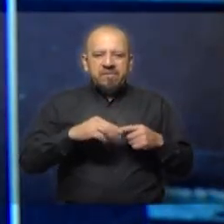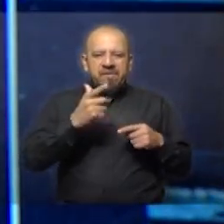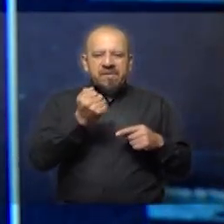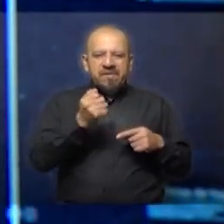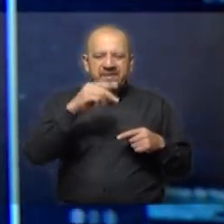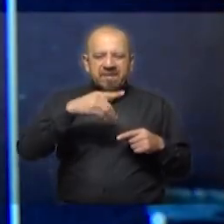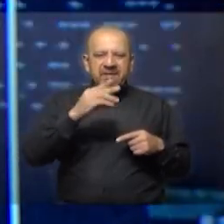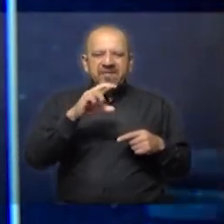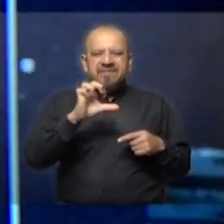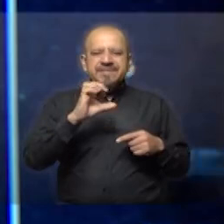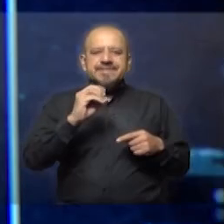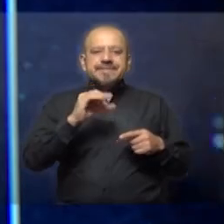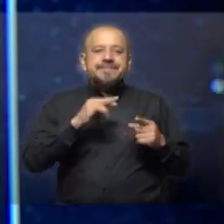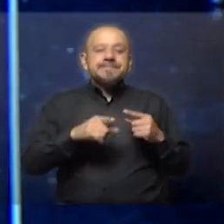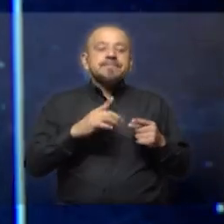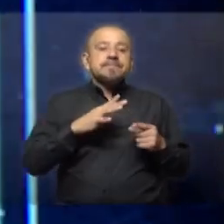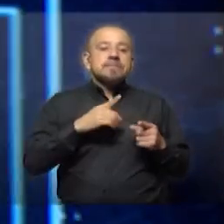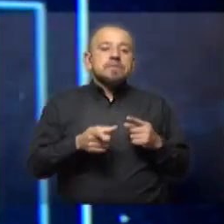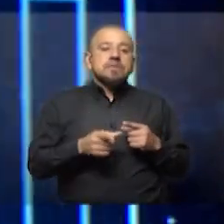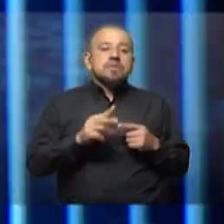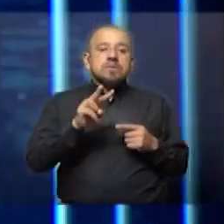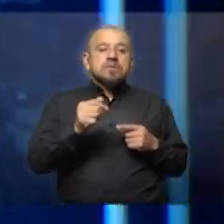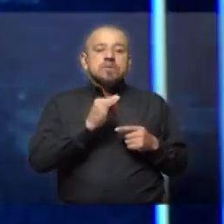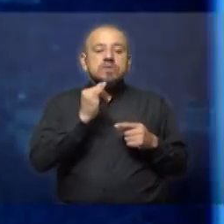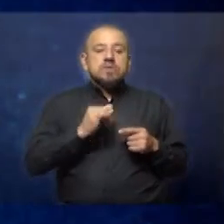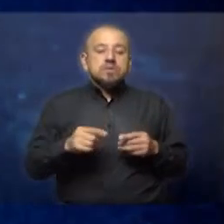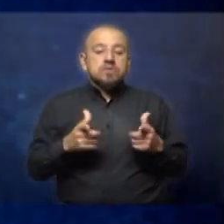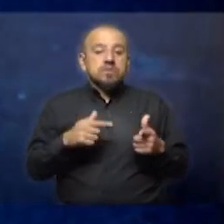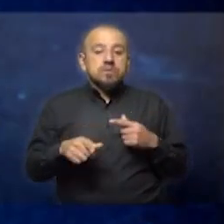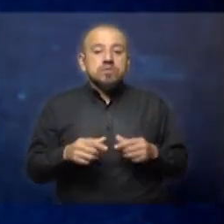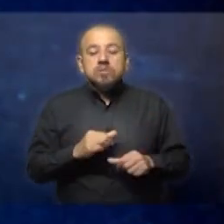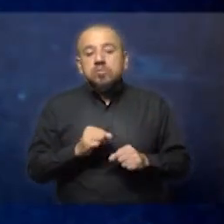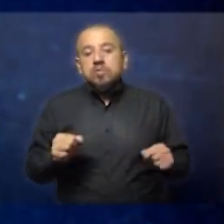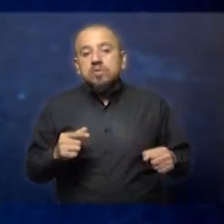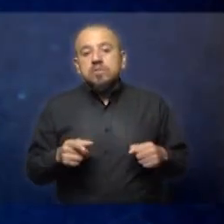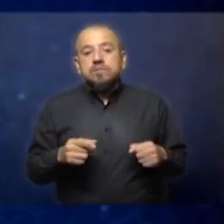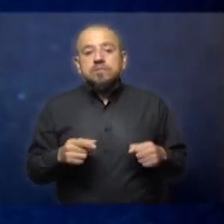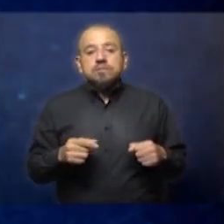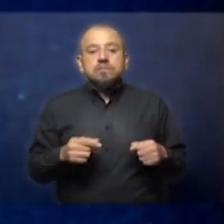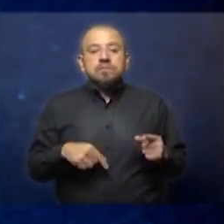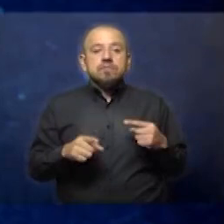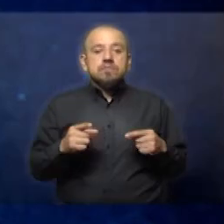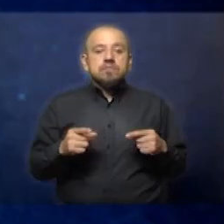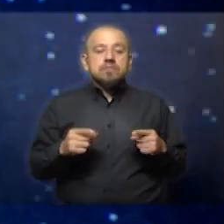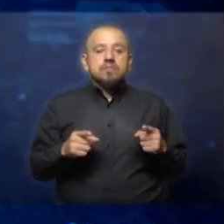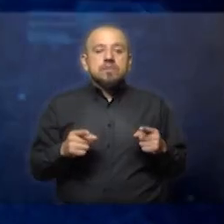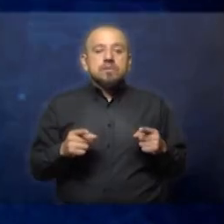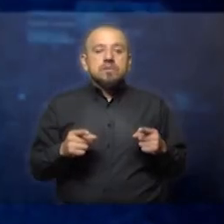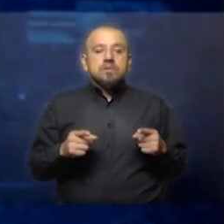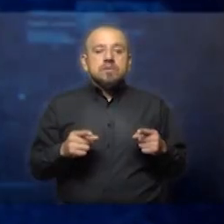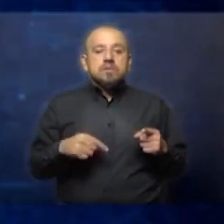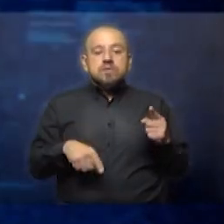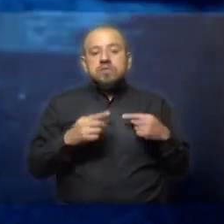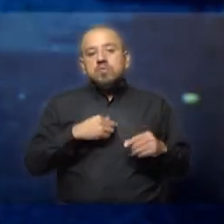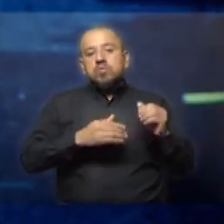estudiado este tema también muy profundamente dice Bueno lo que lo que hay en baferrere es una no distinción entre lo que pueden ser las cargas inevitables que